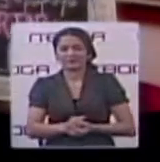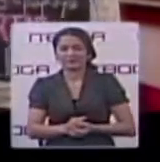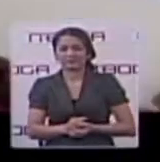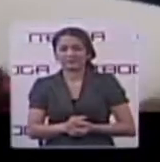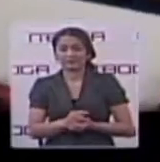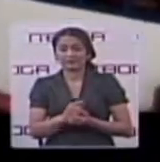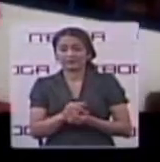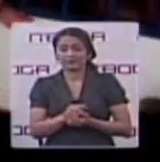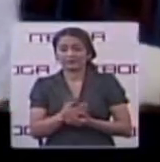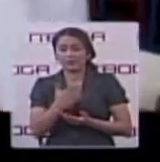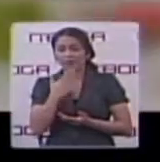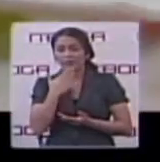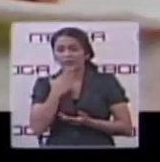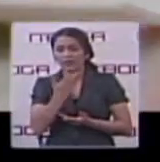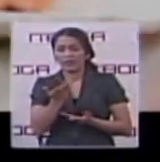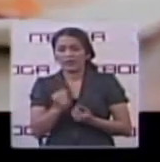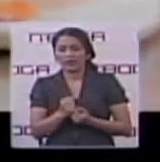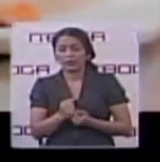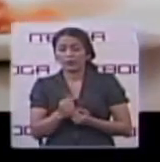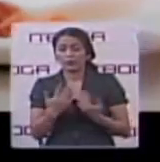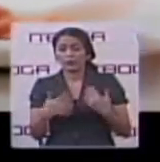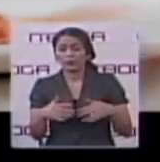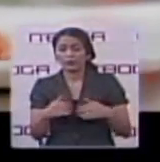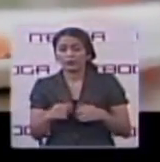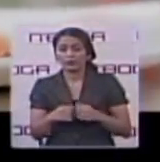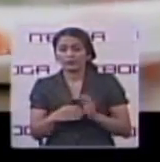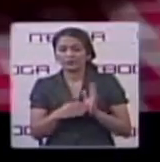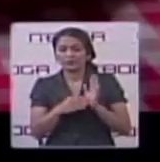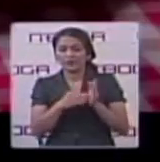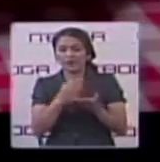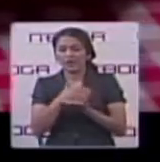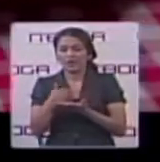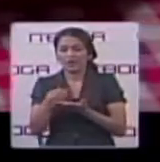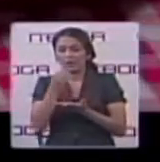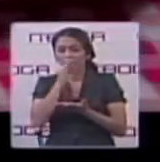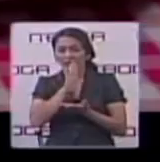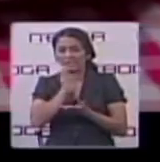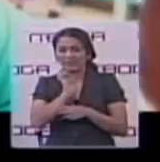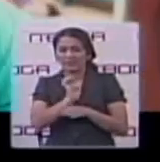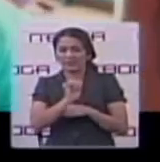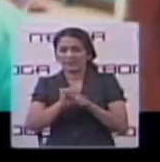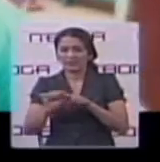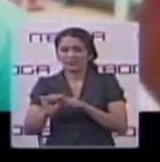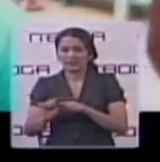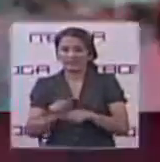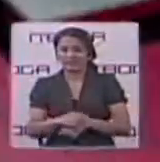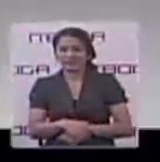primer programa de alta gastronomía ecuatoriana, que es protagonizado por el chef Mike Ruiz.